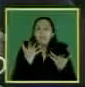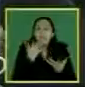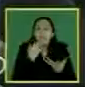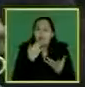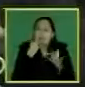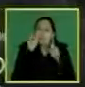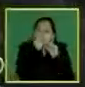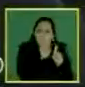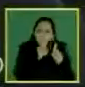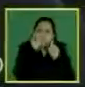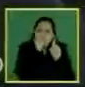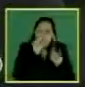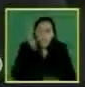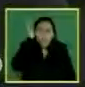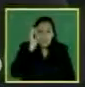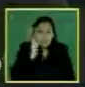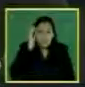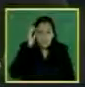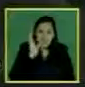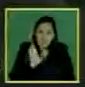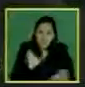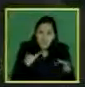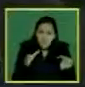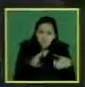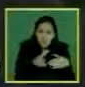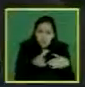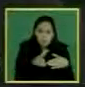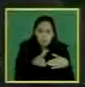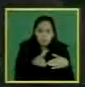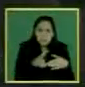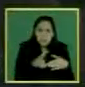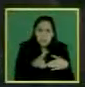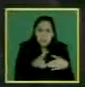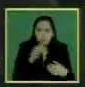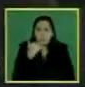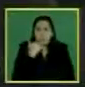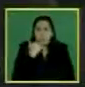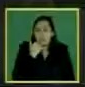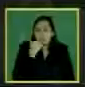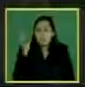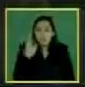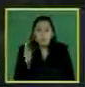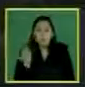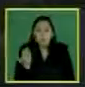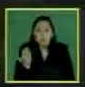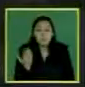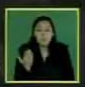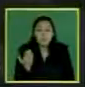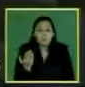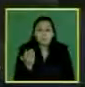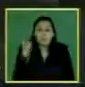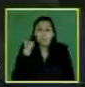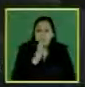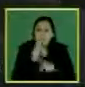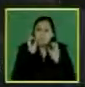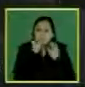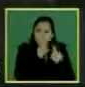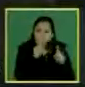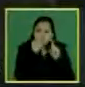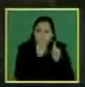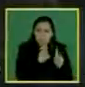de la formación de una conciencia colectiva, de la conciencia del republicano. Si queremos tener república, formemos a los republicanos.